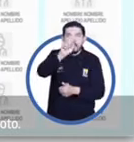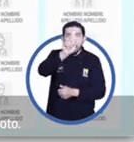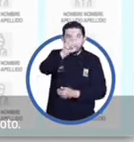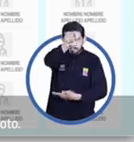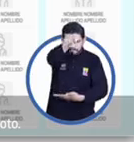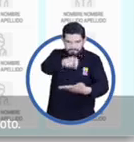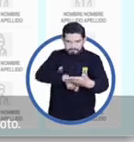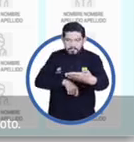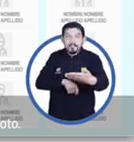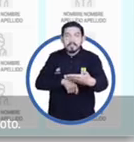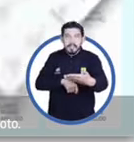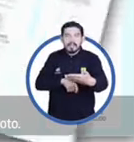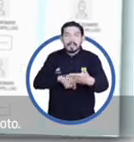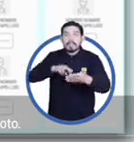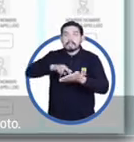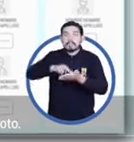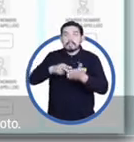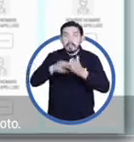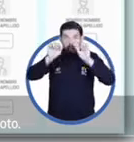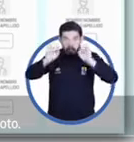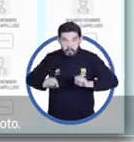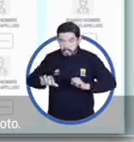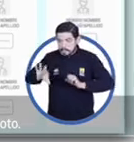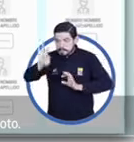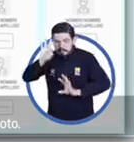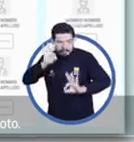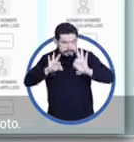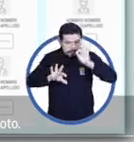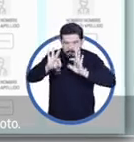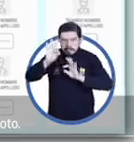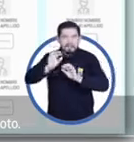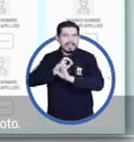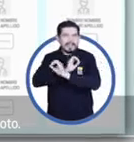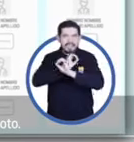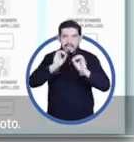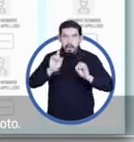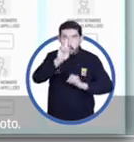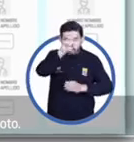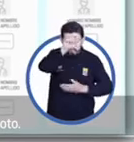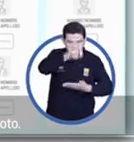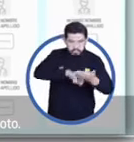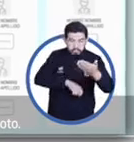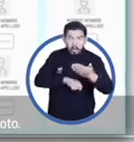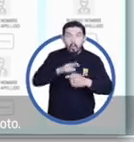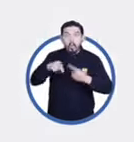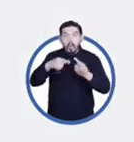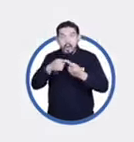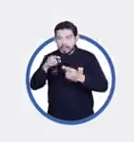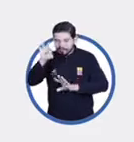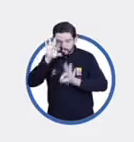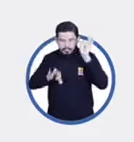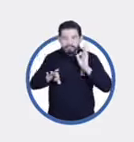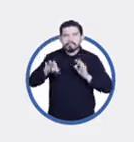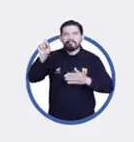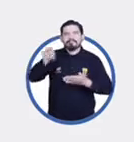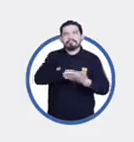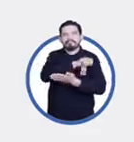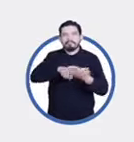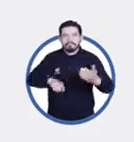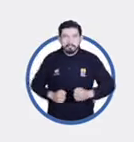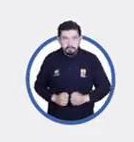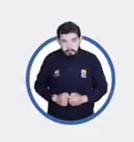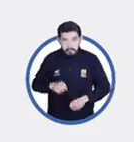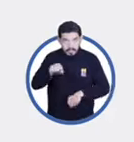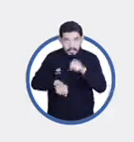Esto determina que no se podrá escoger candidatos entre listas. De hacerlo, el elector anulará su voto. Esta norma aplica para